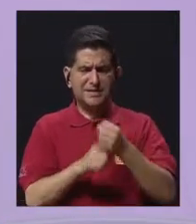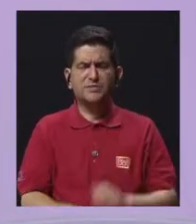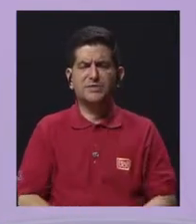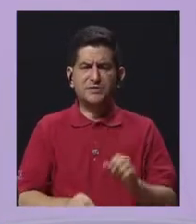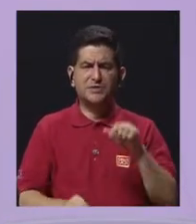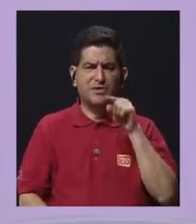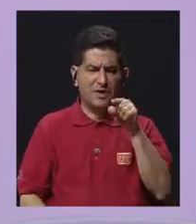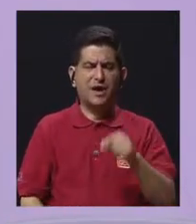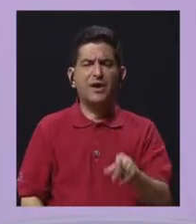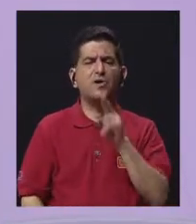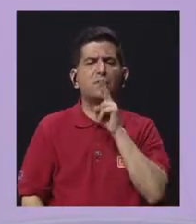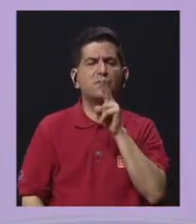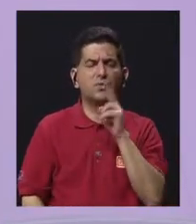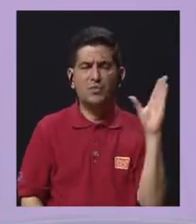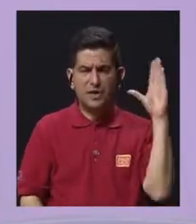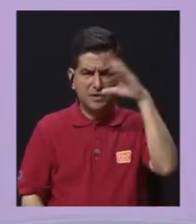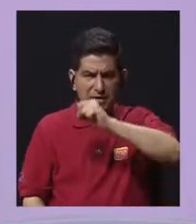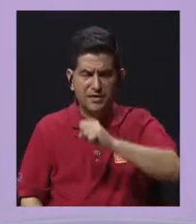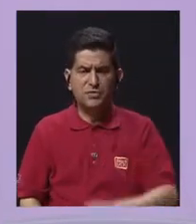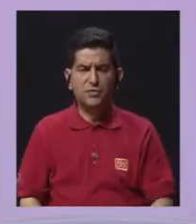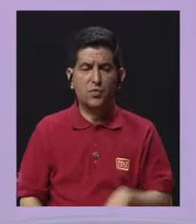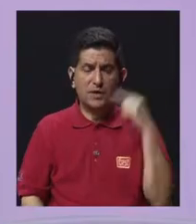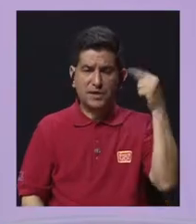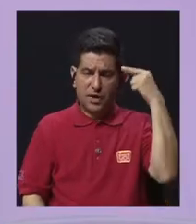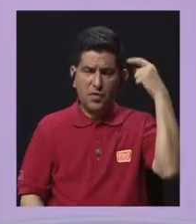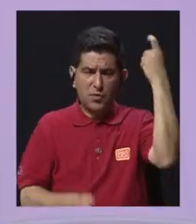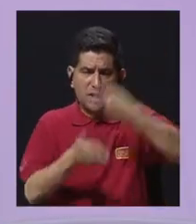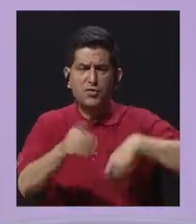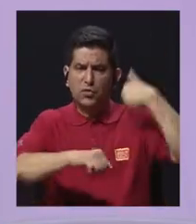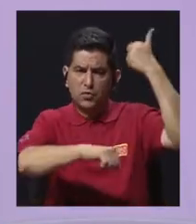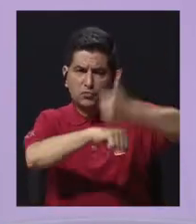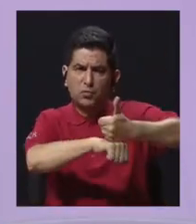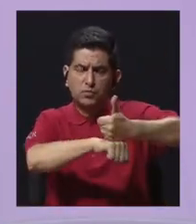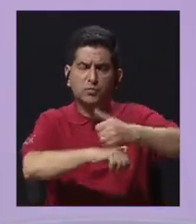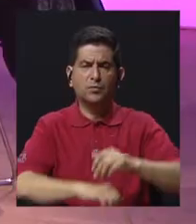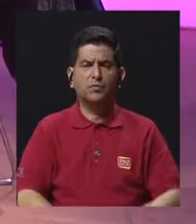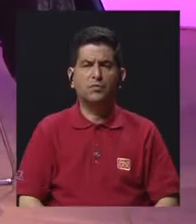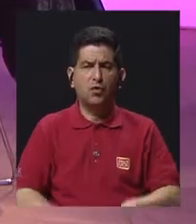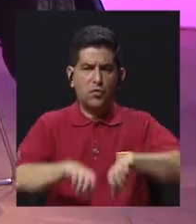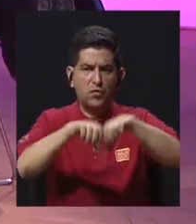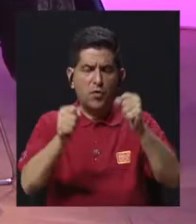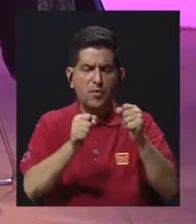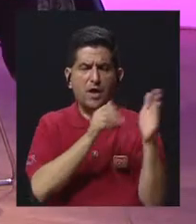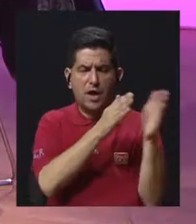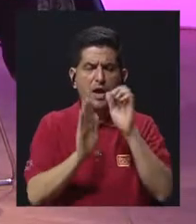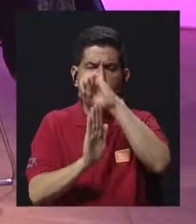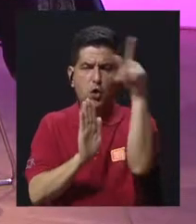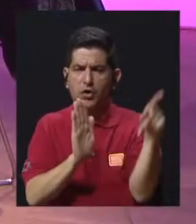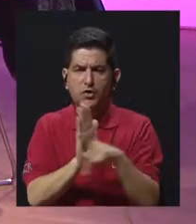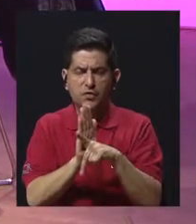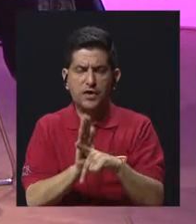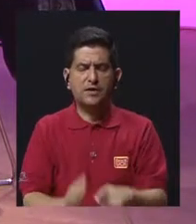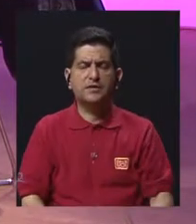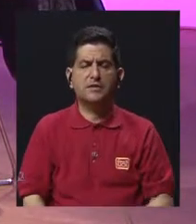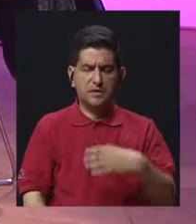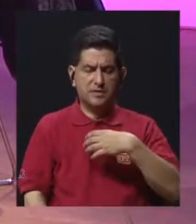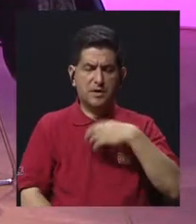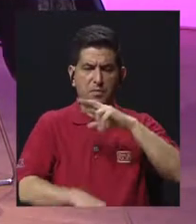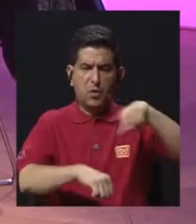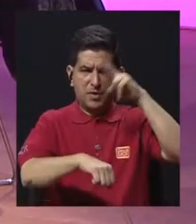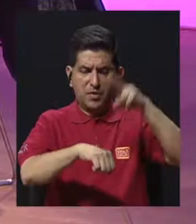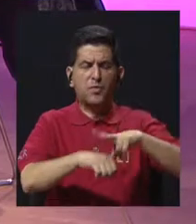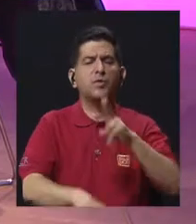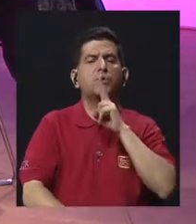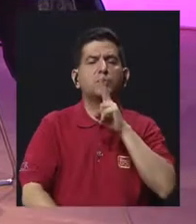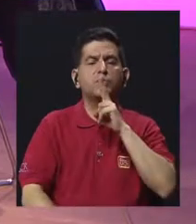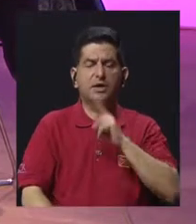¿verdad?, para la sociedad hondureña, darnos cuenta que nos habían dado un golpe de Estado, que habían roto el